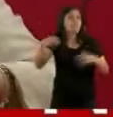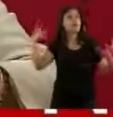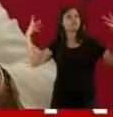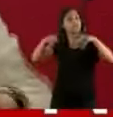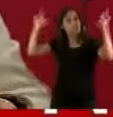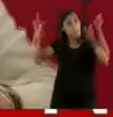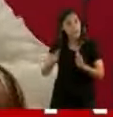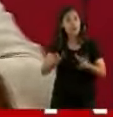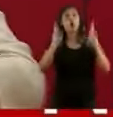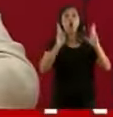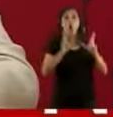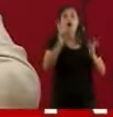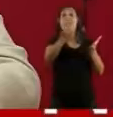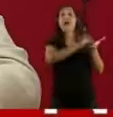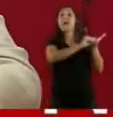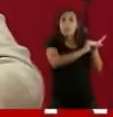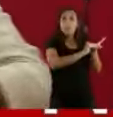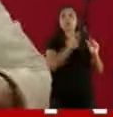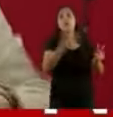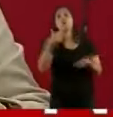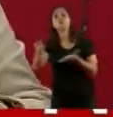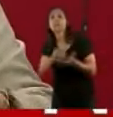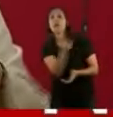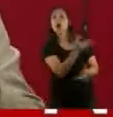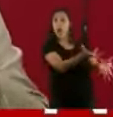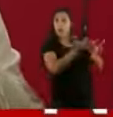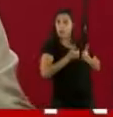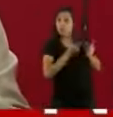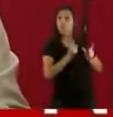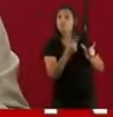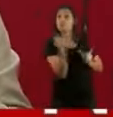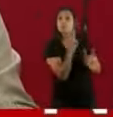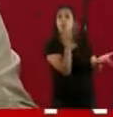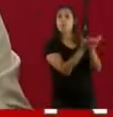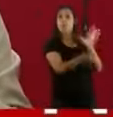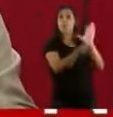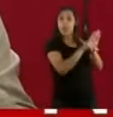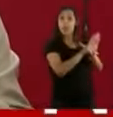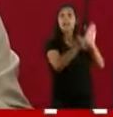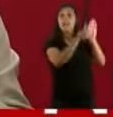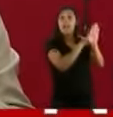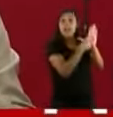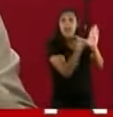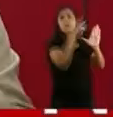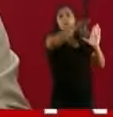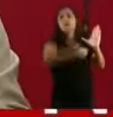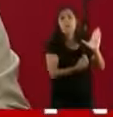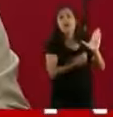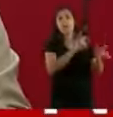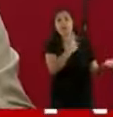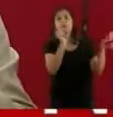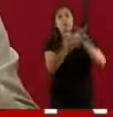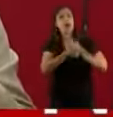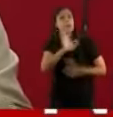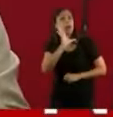Esperemos el apoyo de los diputados nacionales y los senadores nacionales a estas leyes que van a ser el